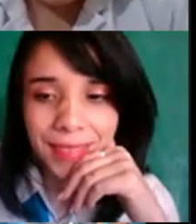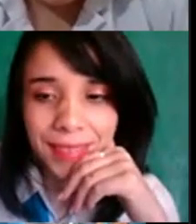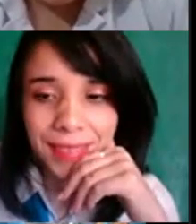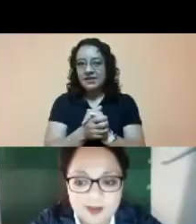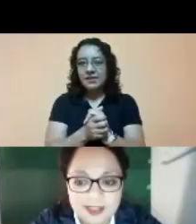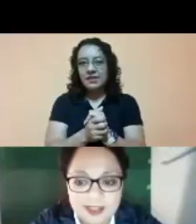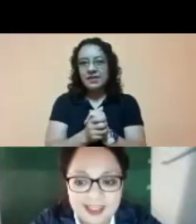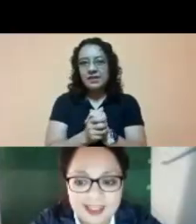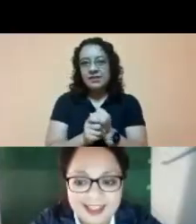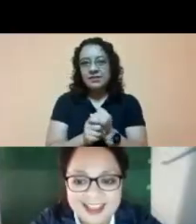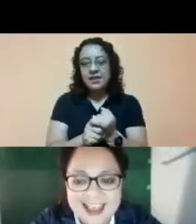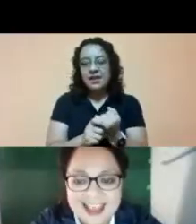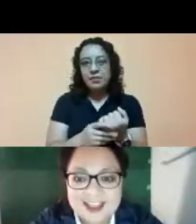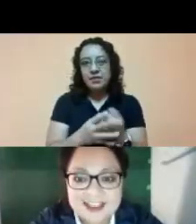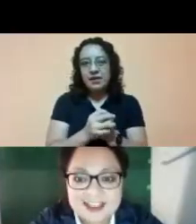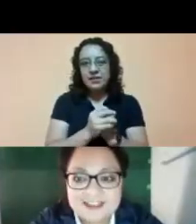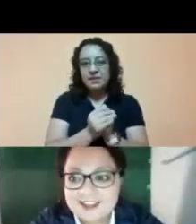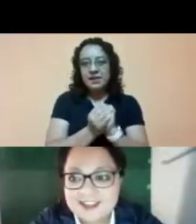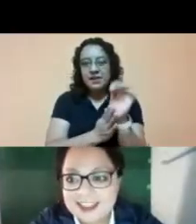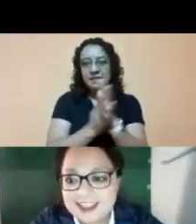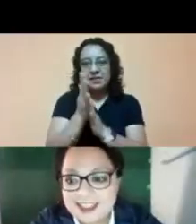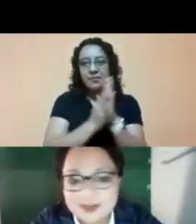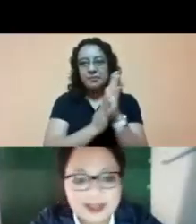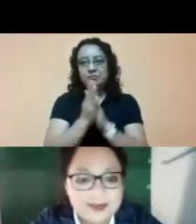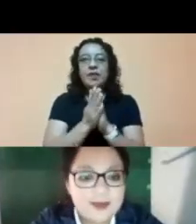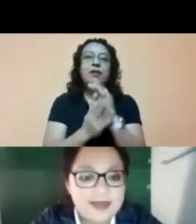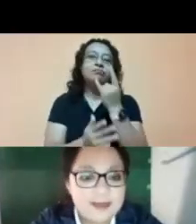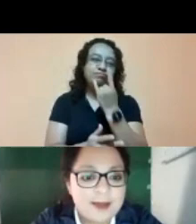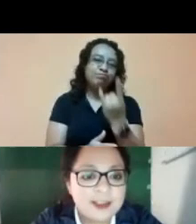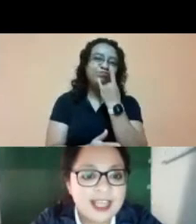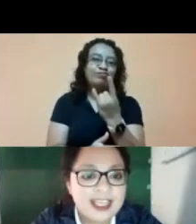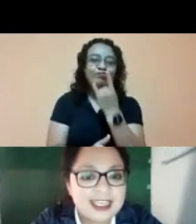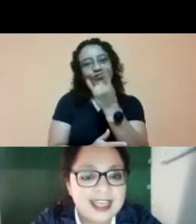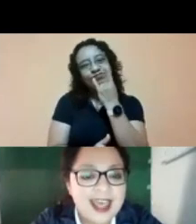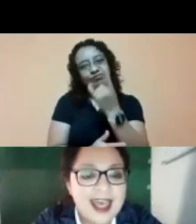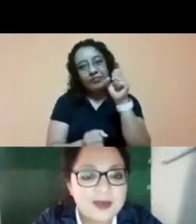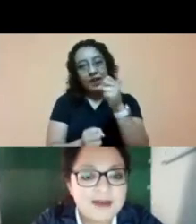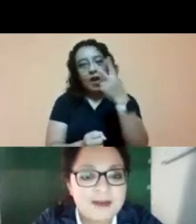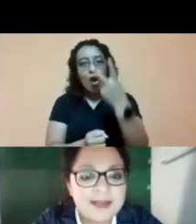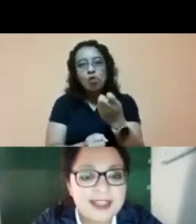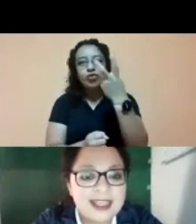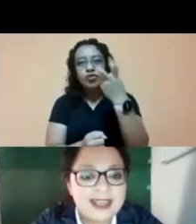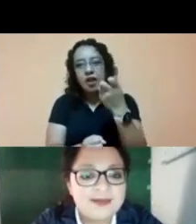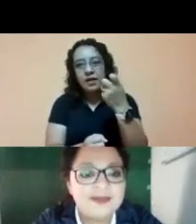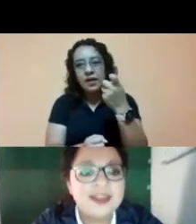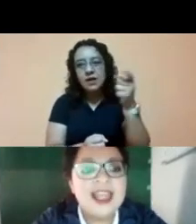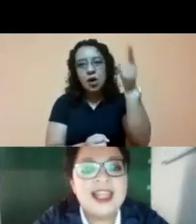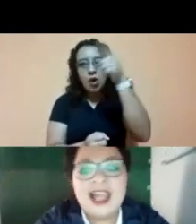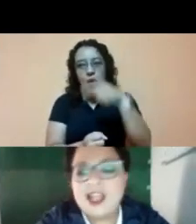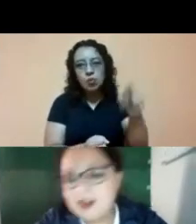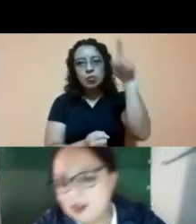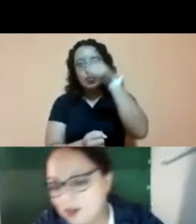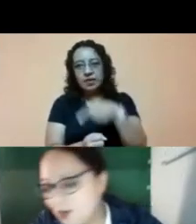Perdonen, perdonen. Nos está fallando el internet hoy. Muy bien, vamos a girar nuevamente